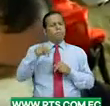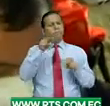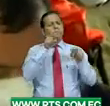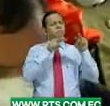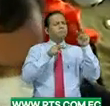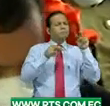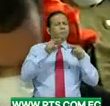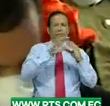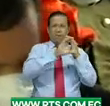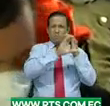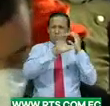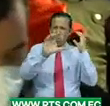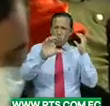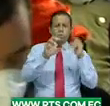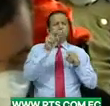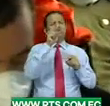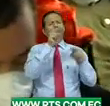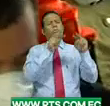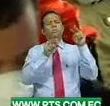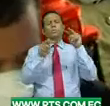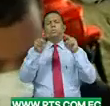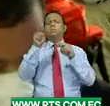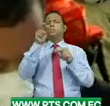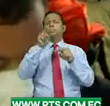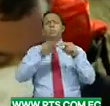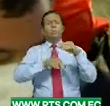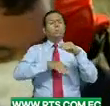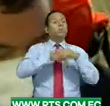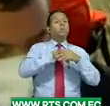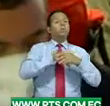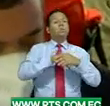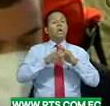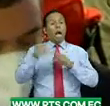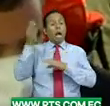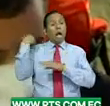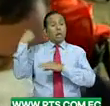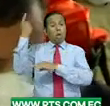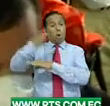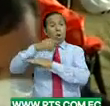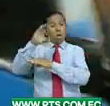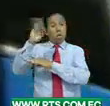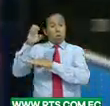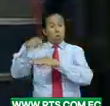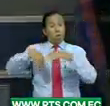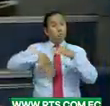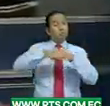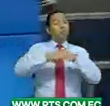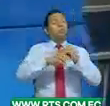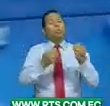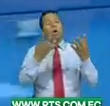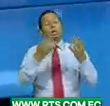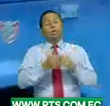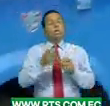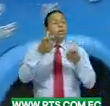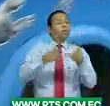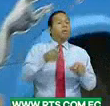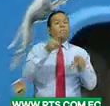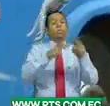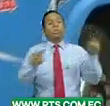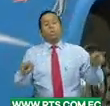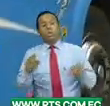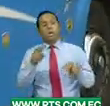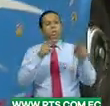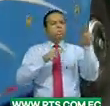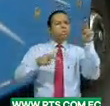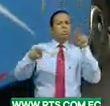unidades intercantonales que se respete el aforo establecido por el COE, y sobre todo que cada uno de los viajeros, al igual que el conductor y